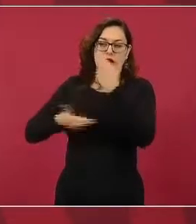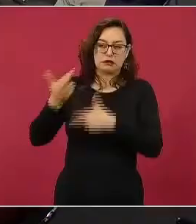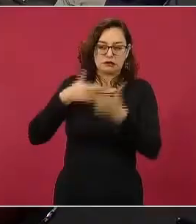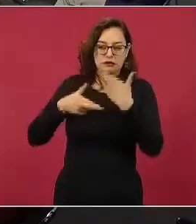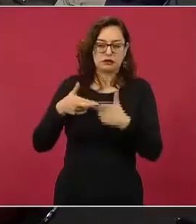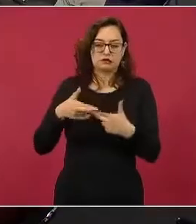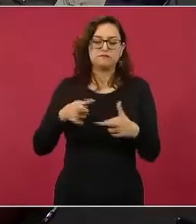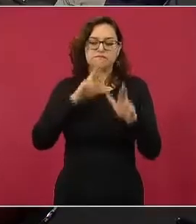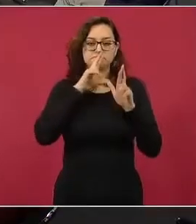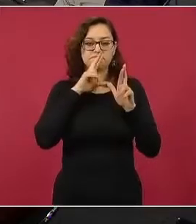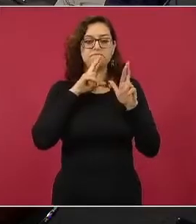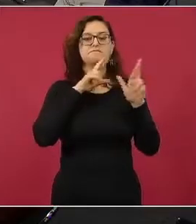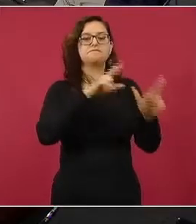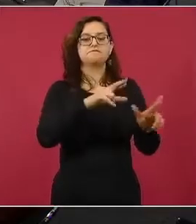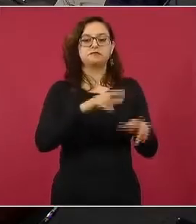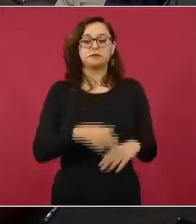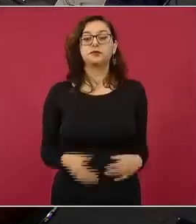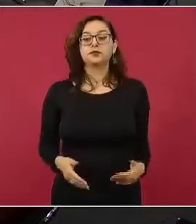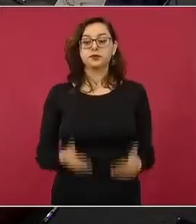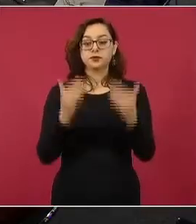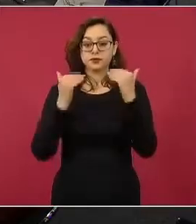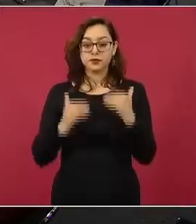de Chile,